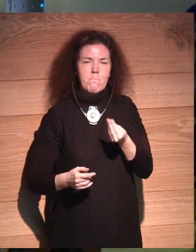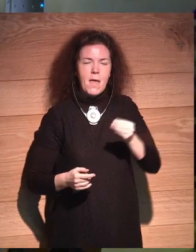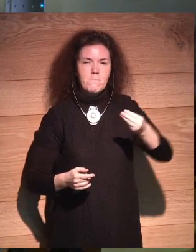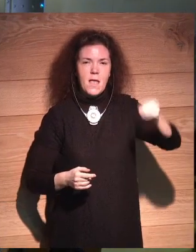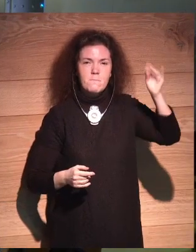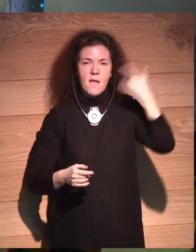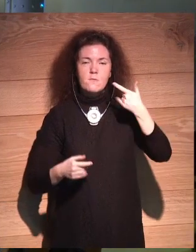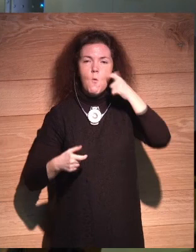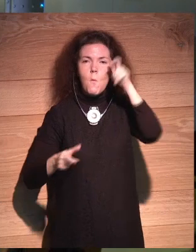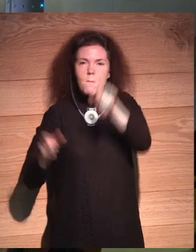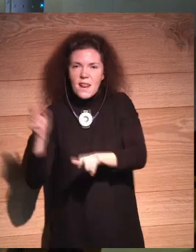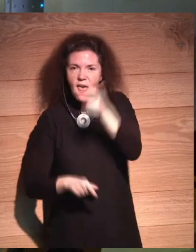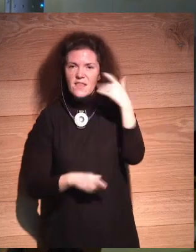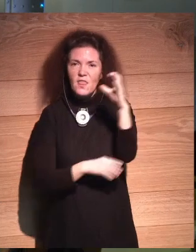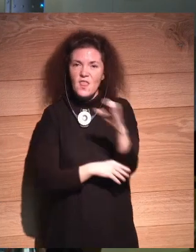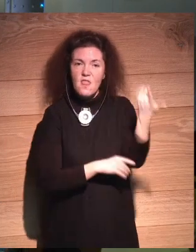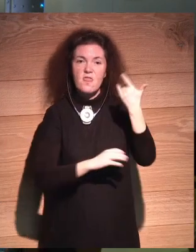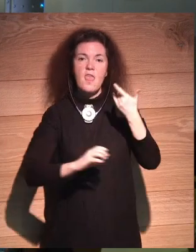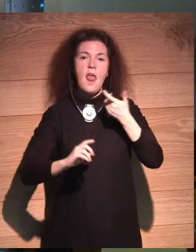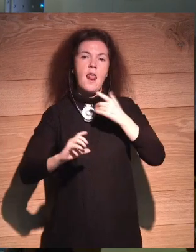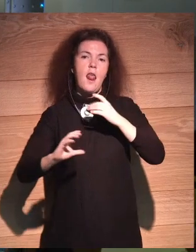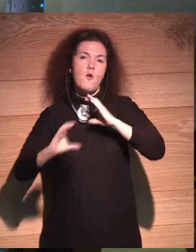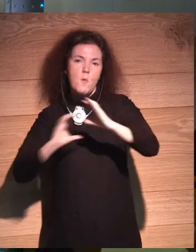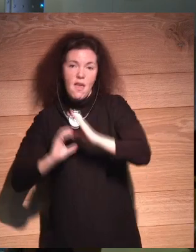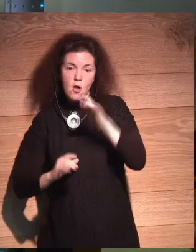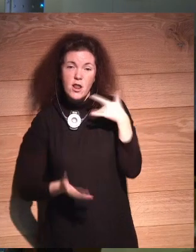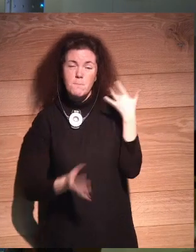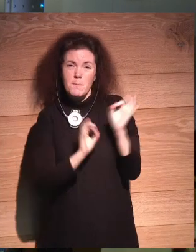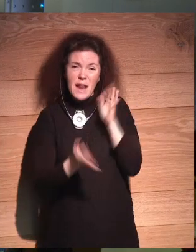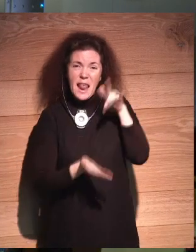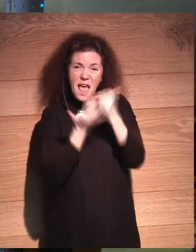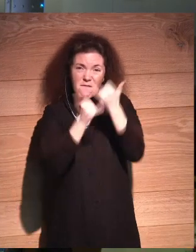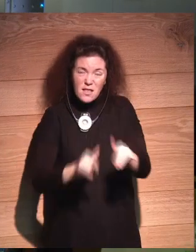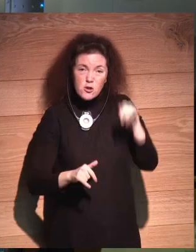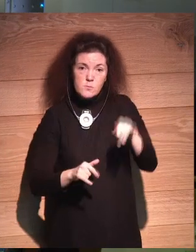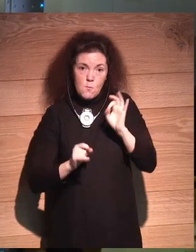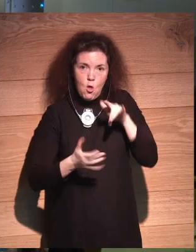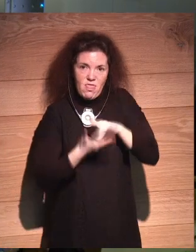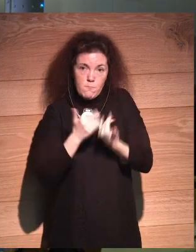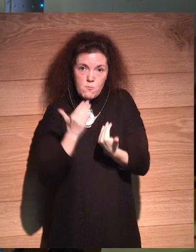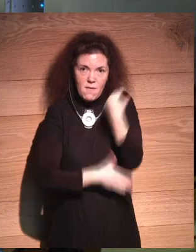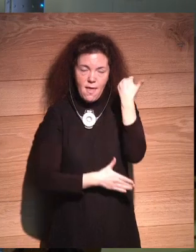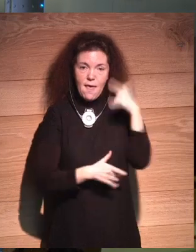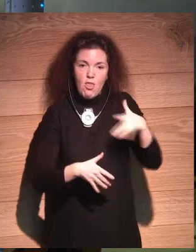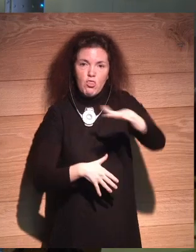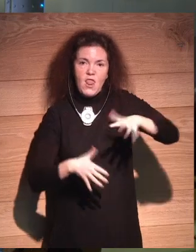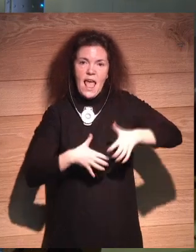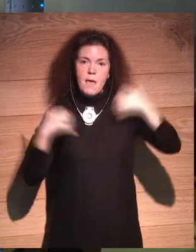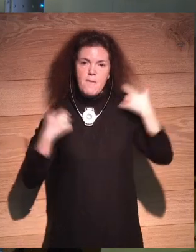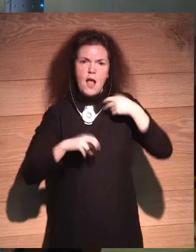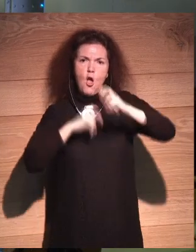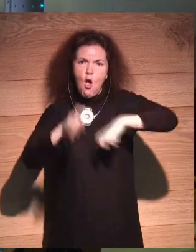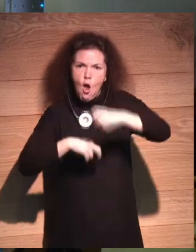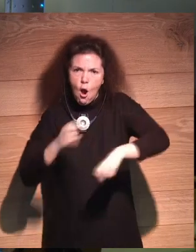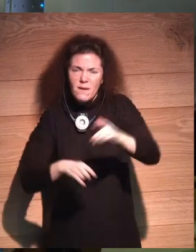la ciencia y la comunicación y organizar eventos, sobre todo un día como hoy por la mañana en Gran Vía con todas las obras